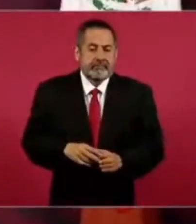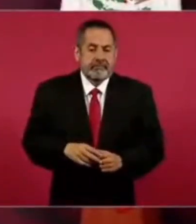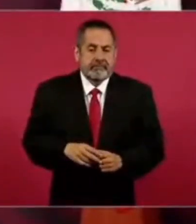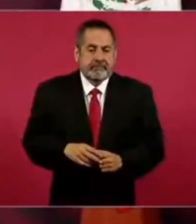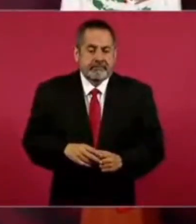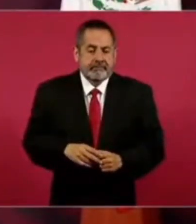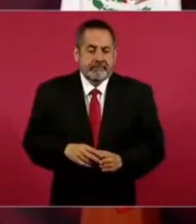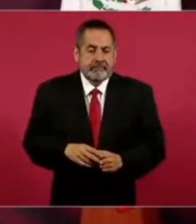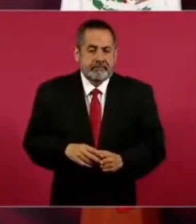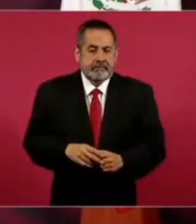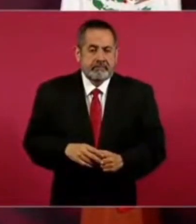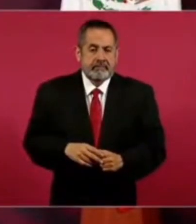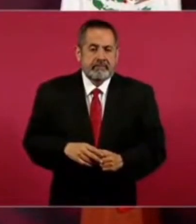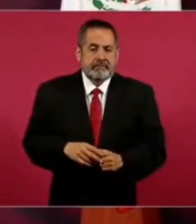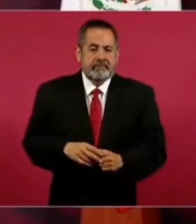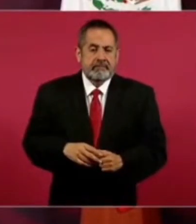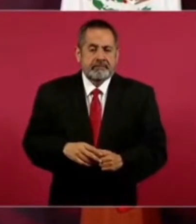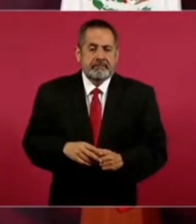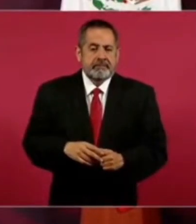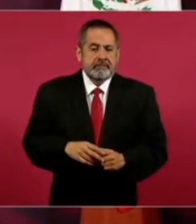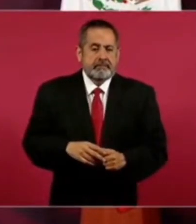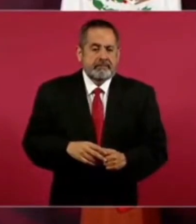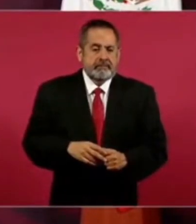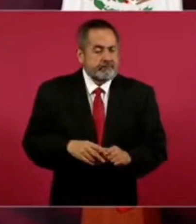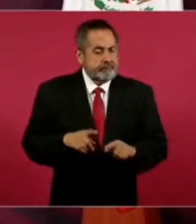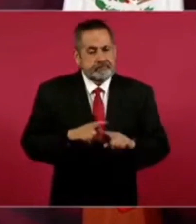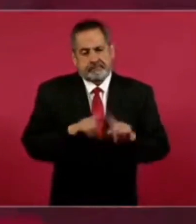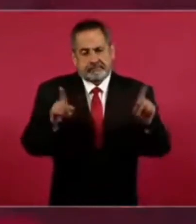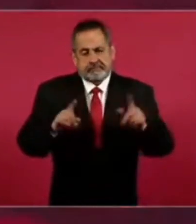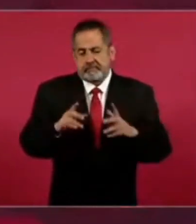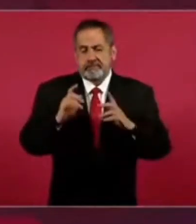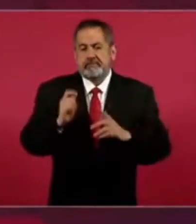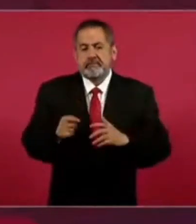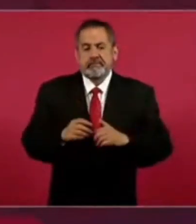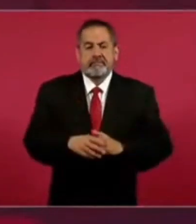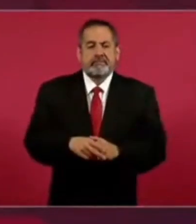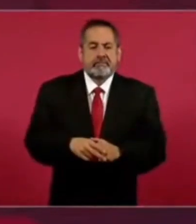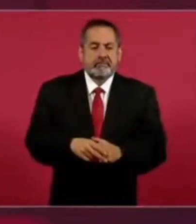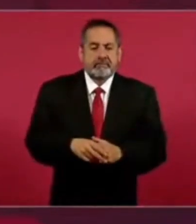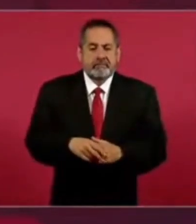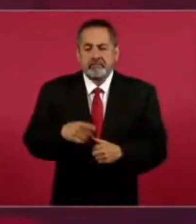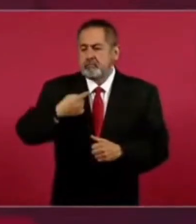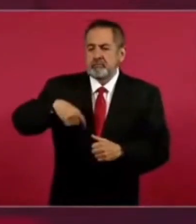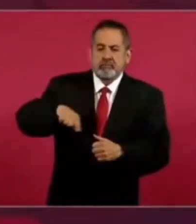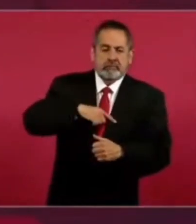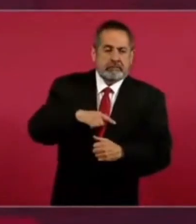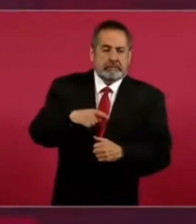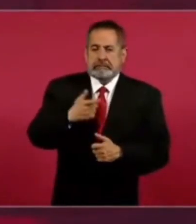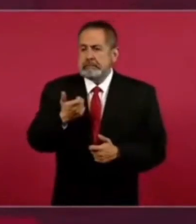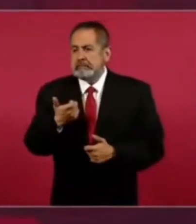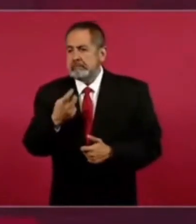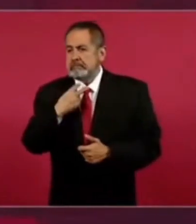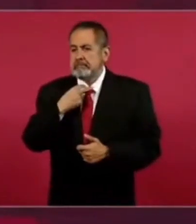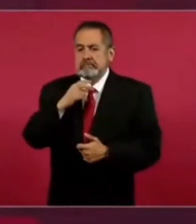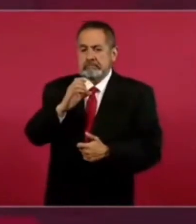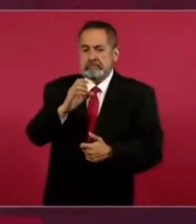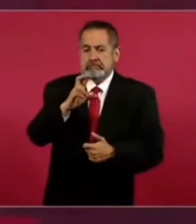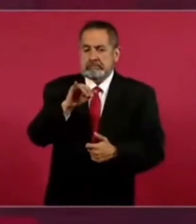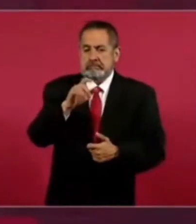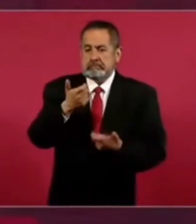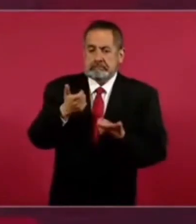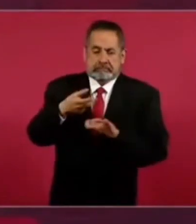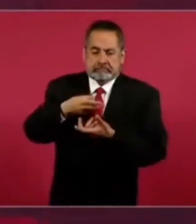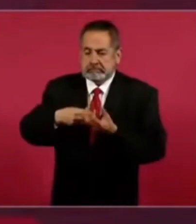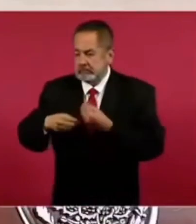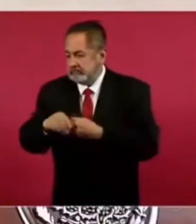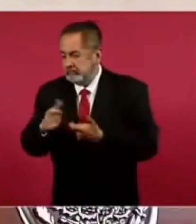es el que afortunadamente no tenemos crisis económica, no tenemos